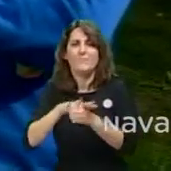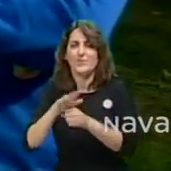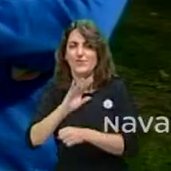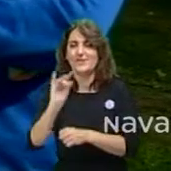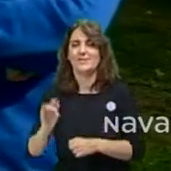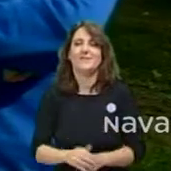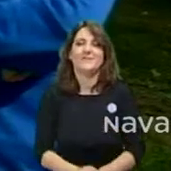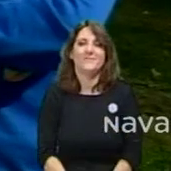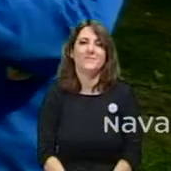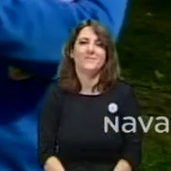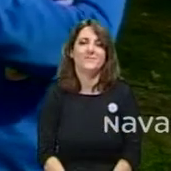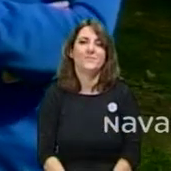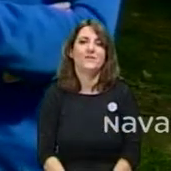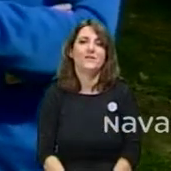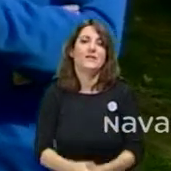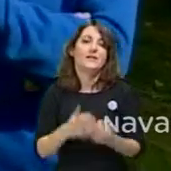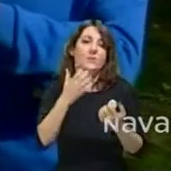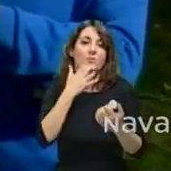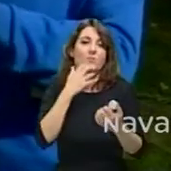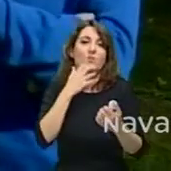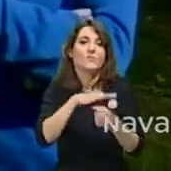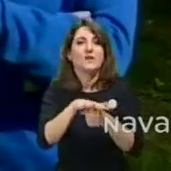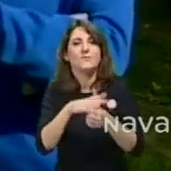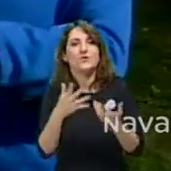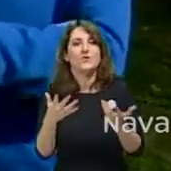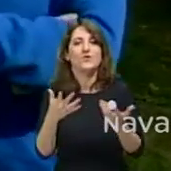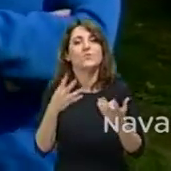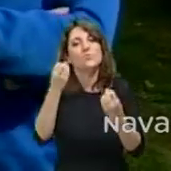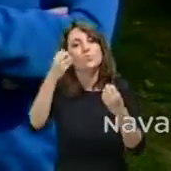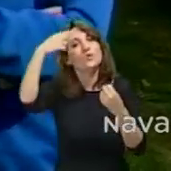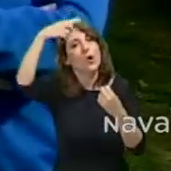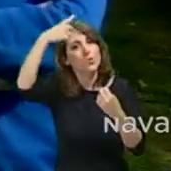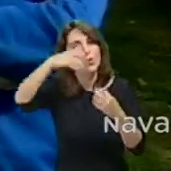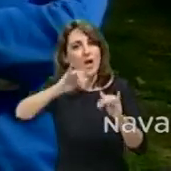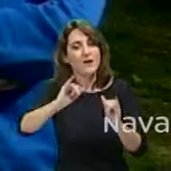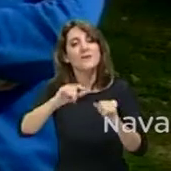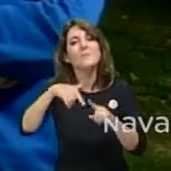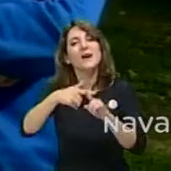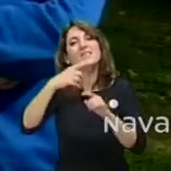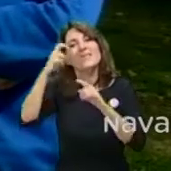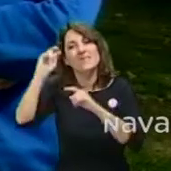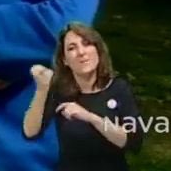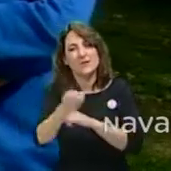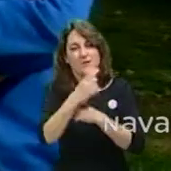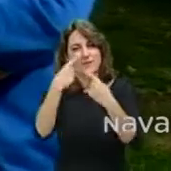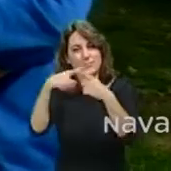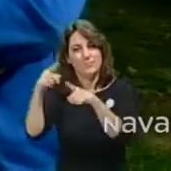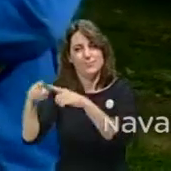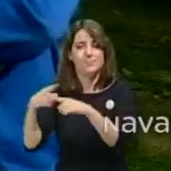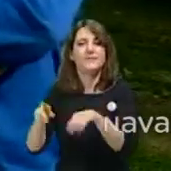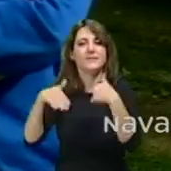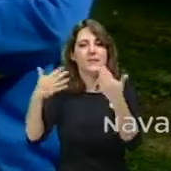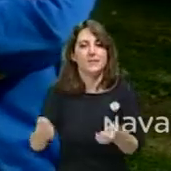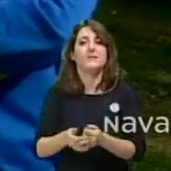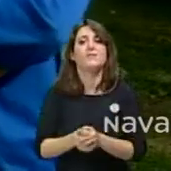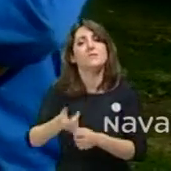Uh-huh. Sí, sí. En el sentido de mucha cultura y luego también muy diversa, sí, la verdad que sí. Tenemos